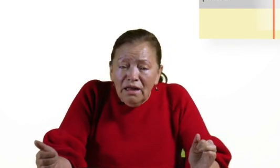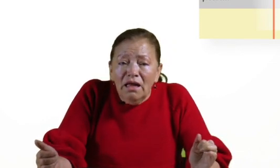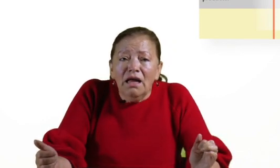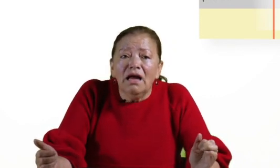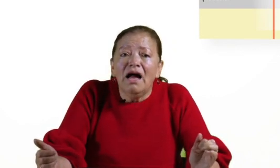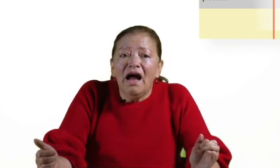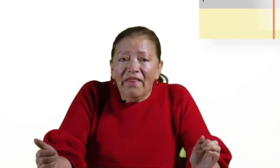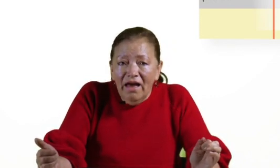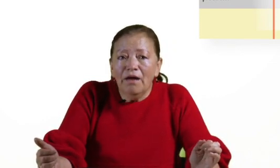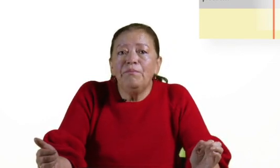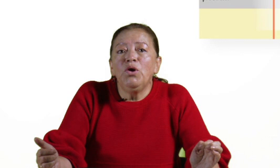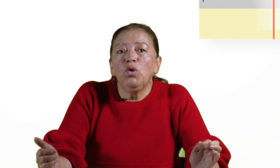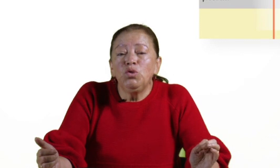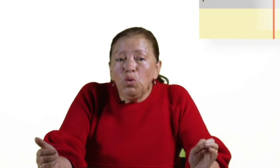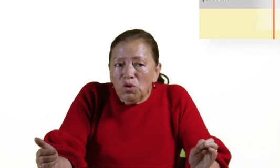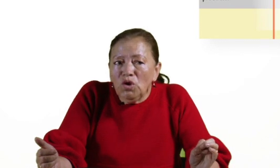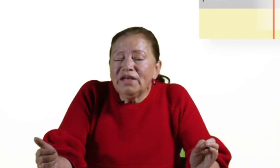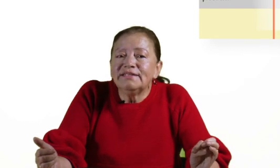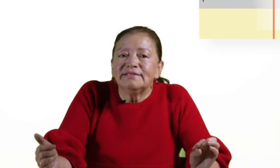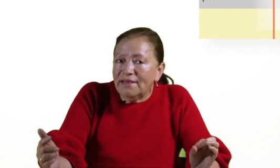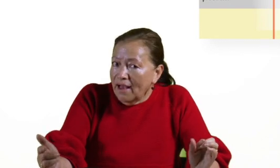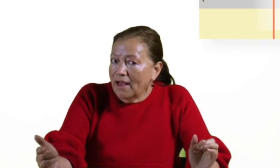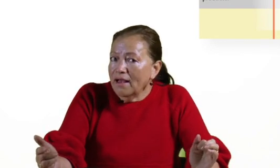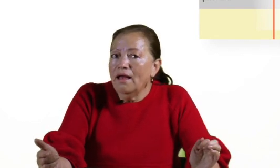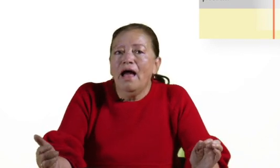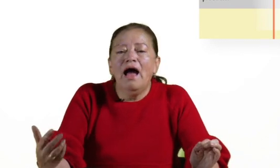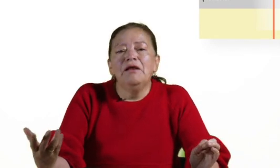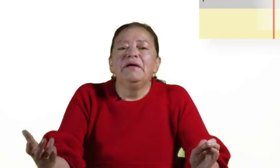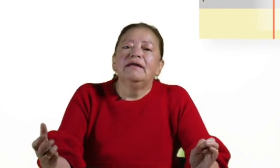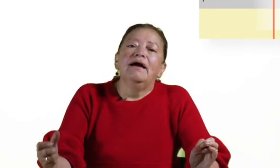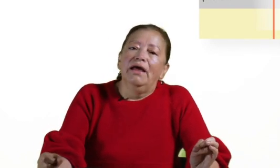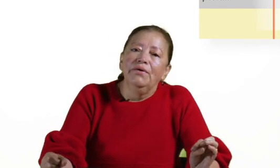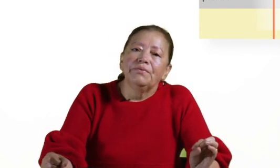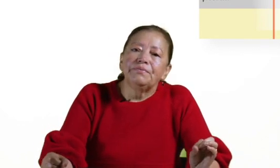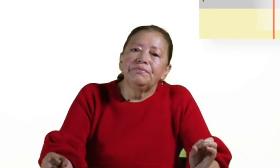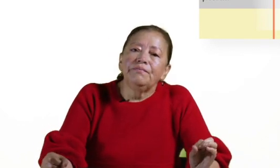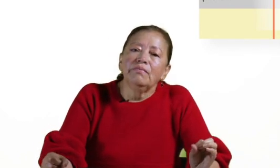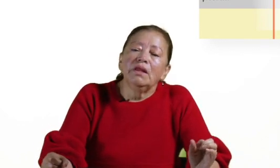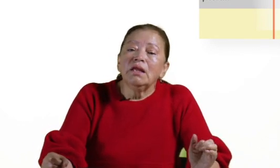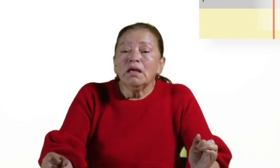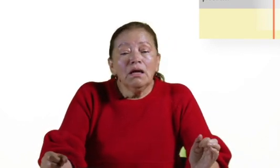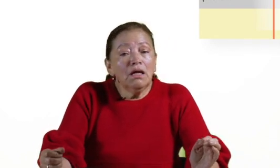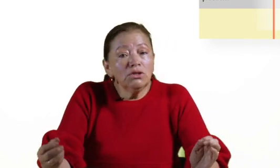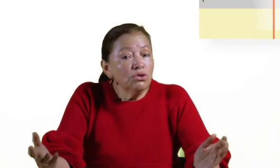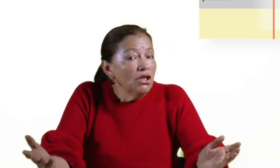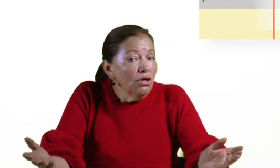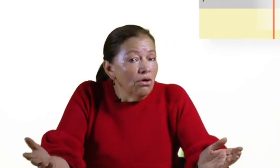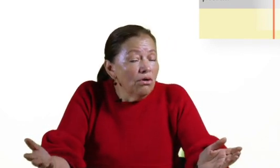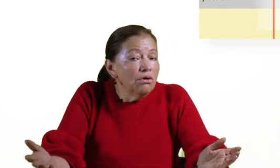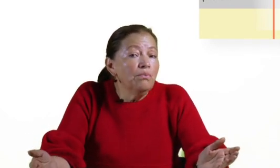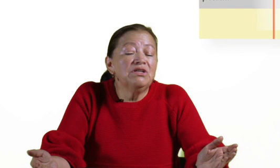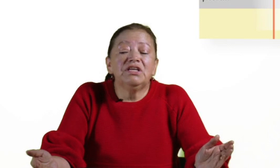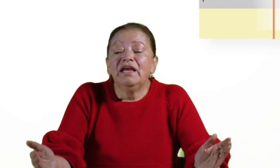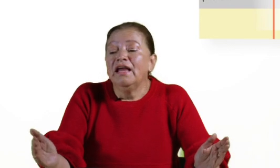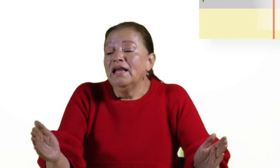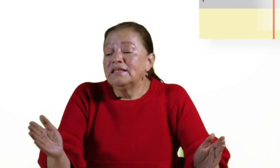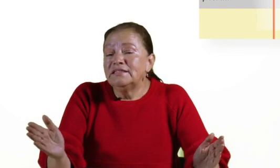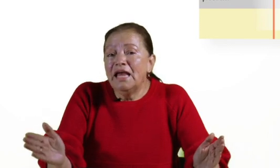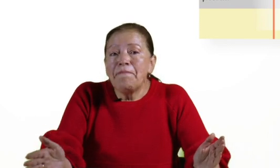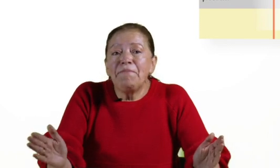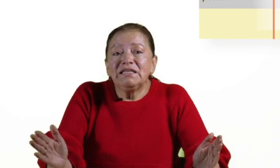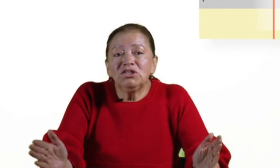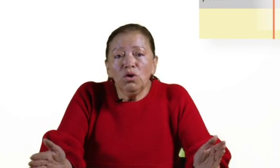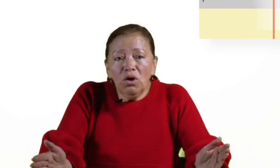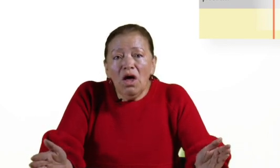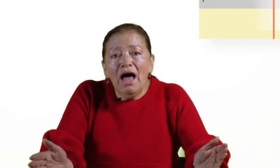inspeccionar cada producto que se saca al mercado. ¿Qué sucedió? Pues que